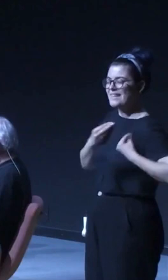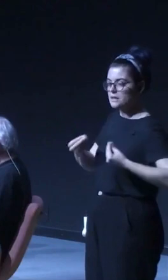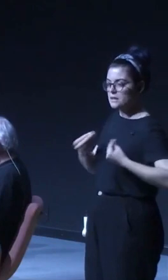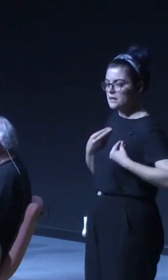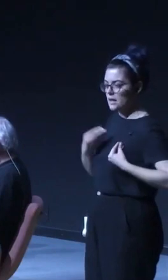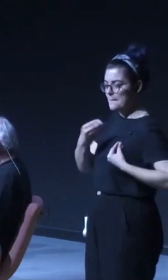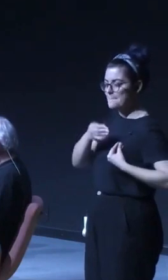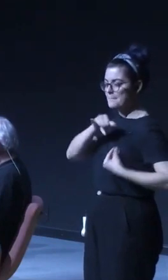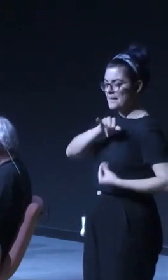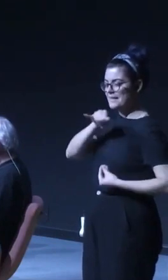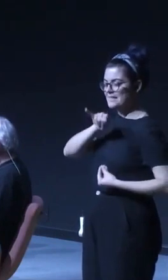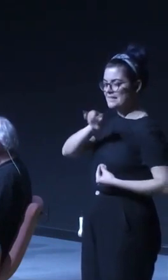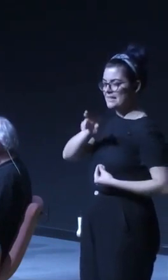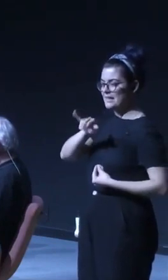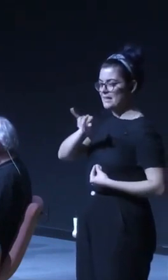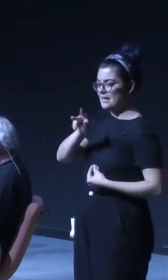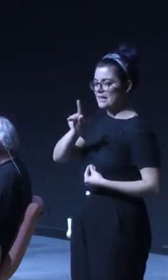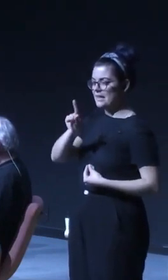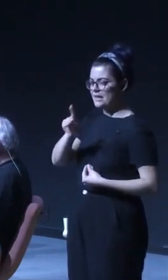está gestionando todo el tema